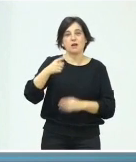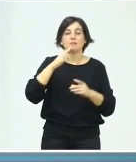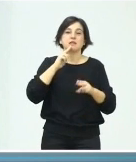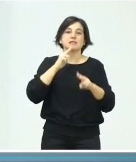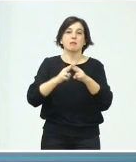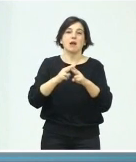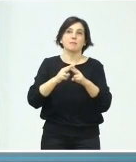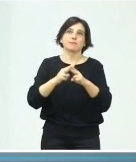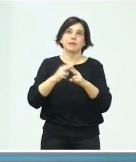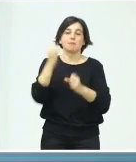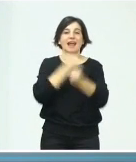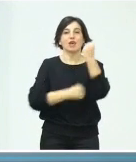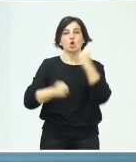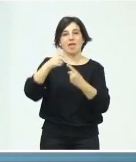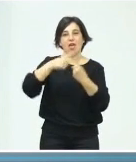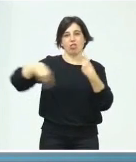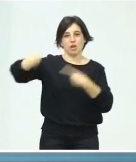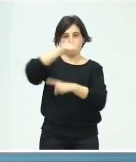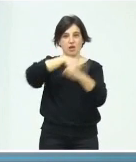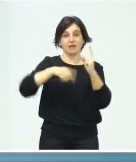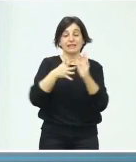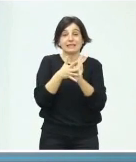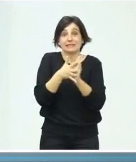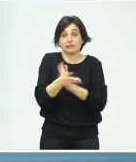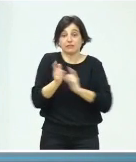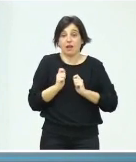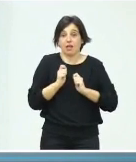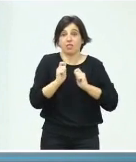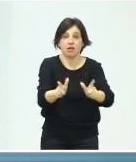circular. Y creemos que con este presupuesto que hoy